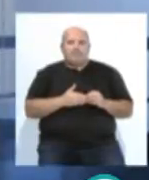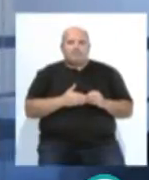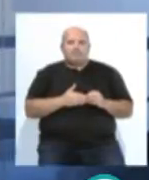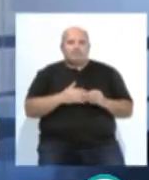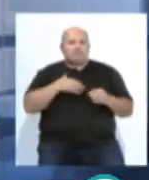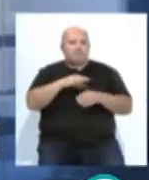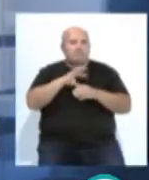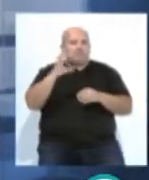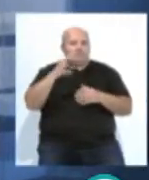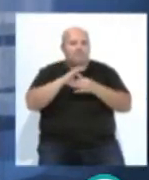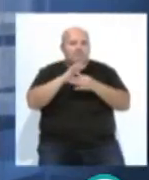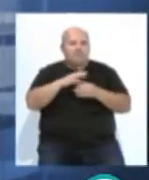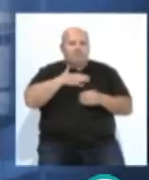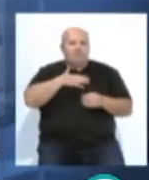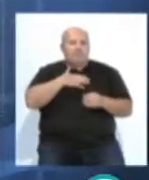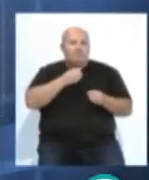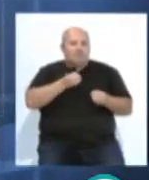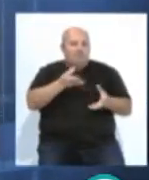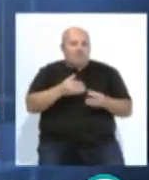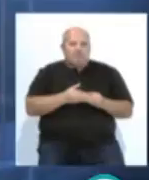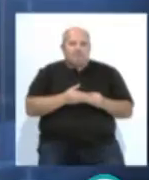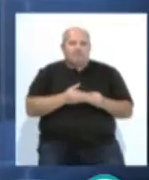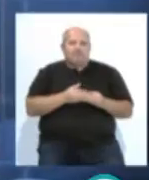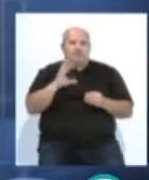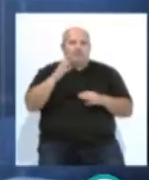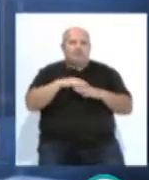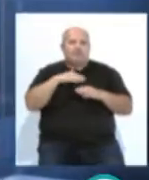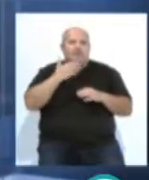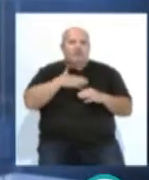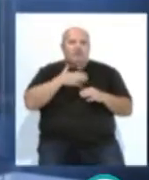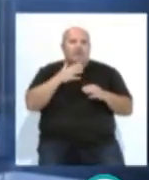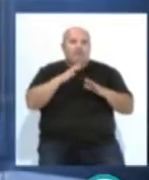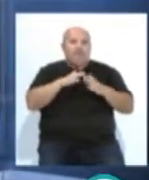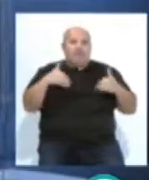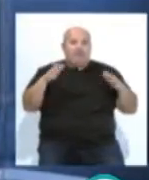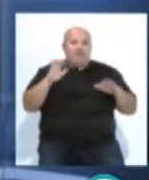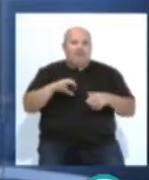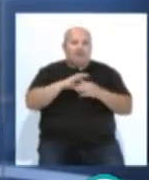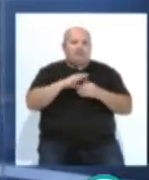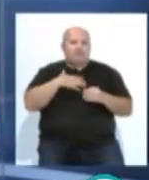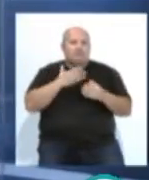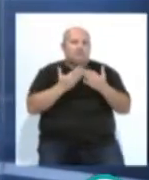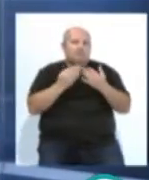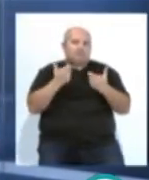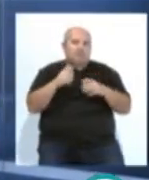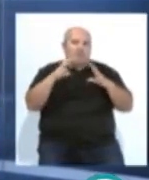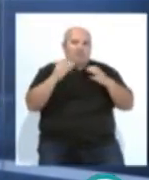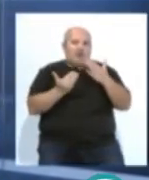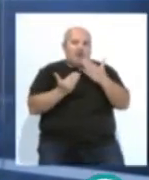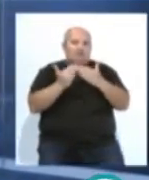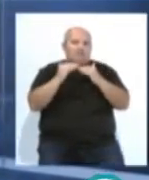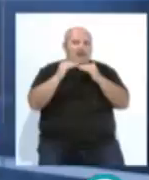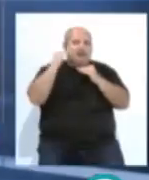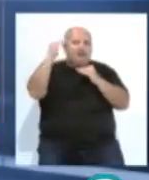La Agencia Estatal de Meteorología informa de un tiempo para mañana en la bahía de Cádiz con predominio de las nubes altas